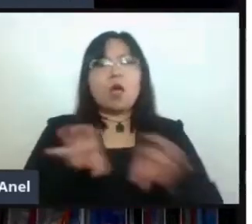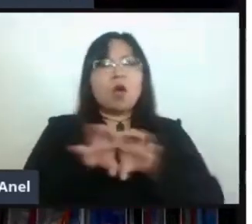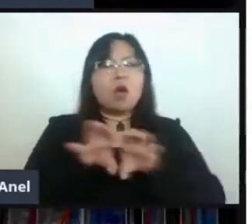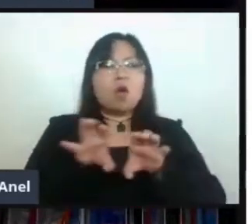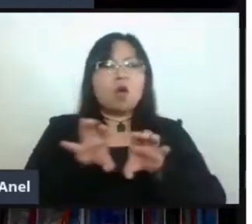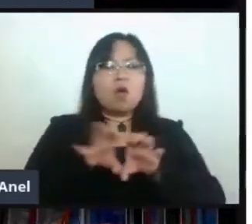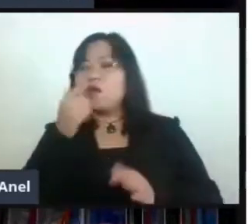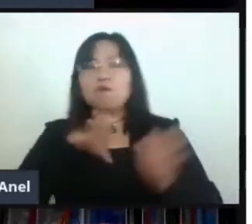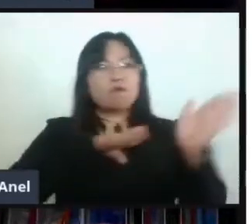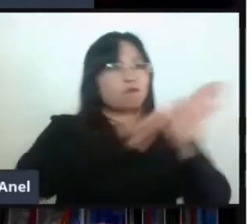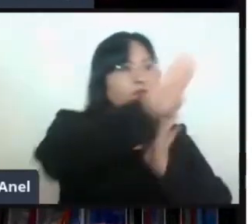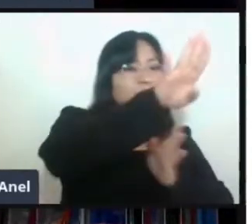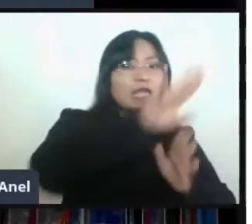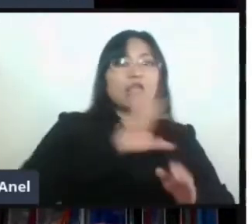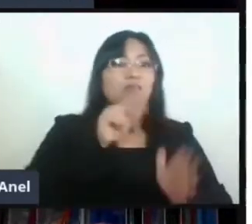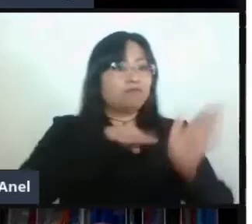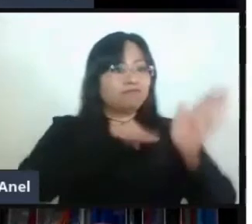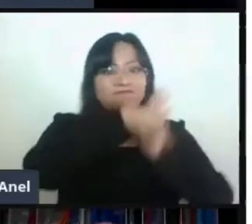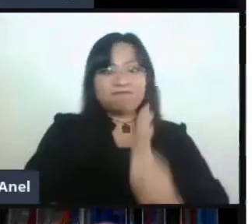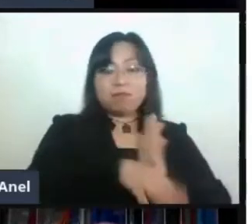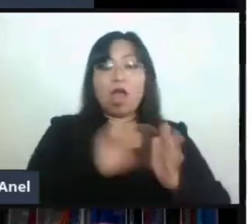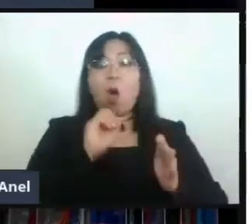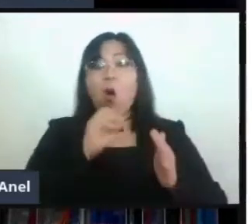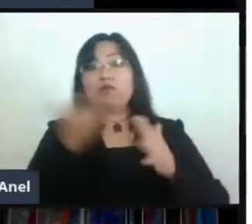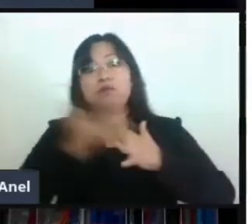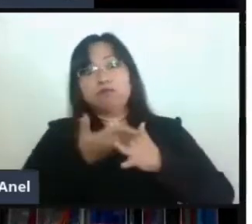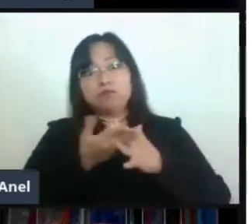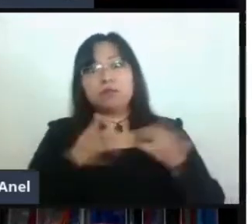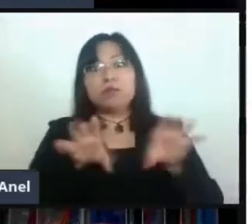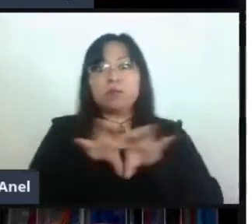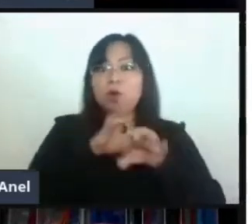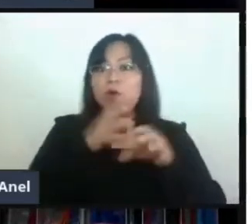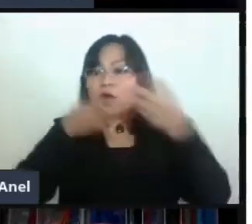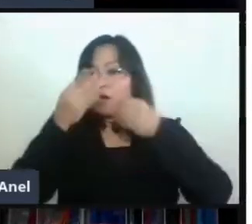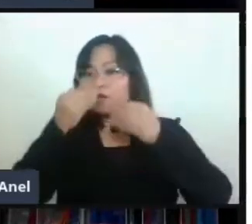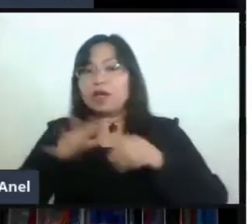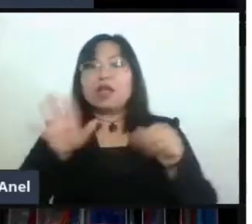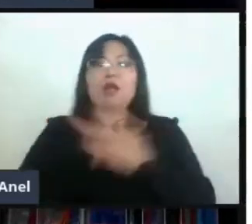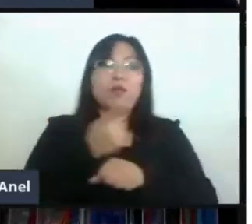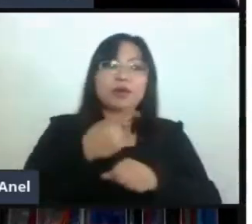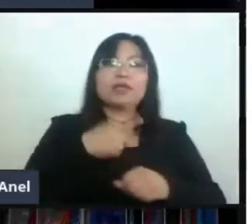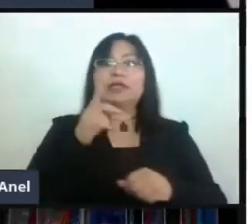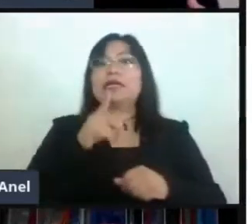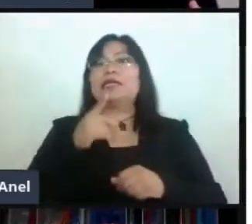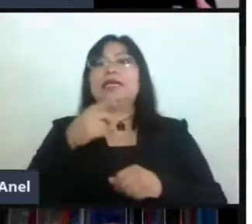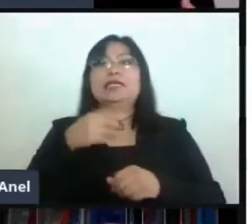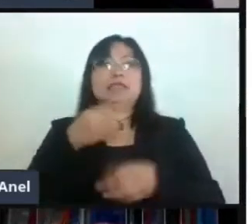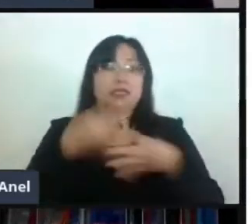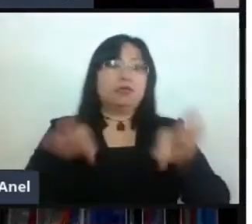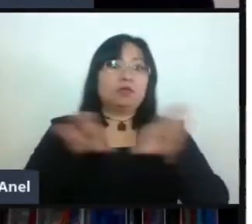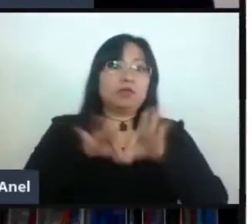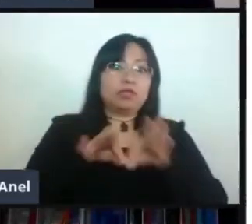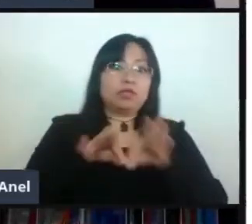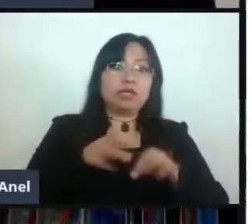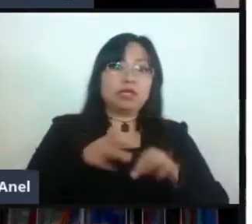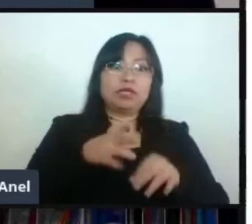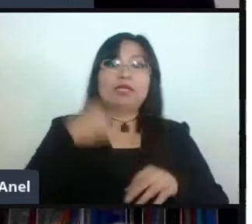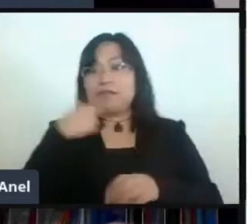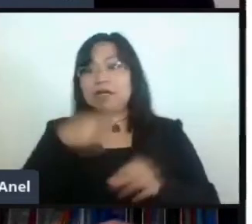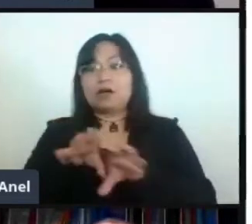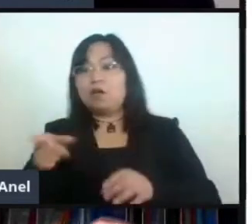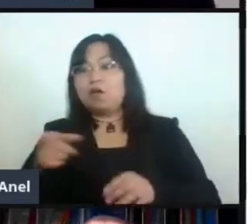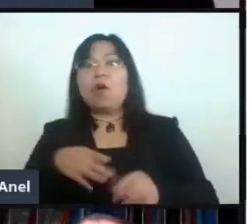actividades significativas. Los alumnos están en su casa, así es que cuestiones que tengan que ver con la clasificación de objetos de su casa,